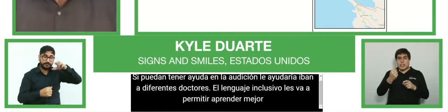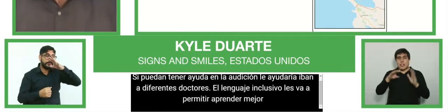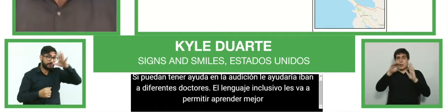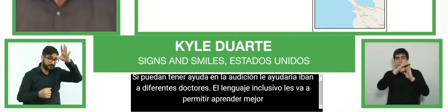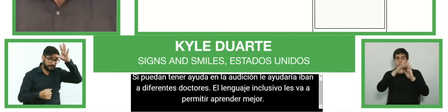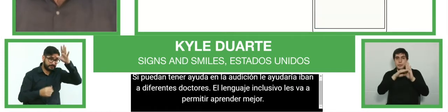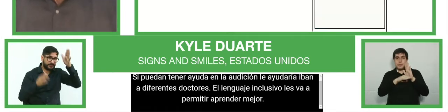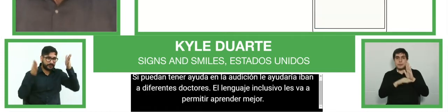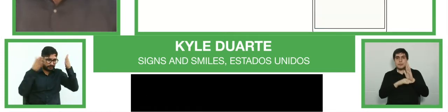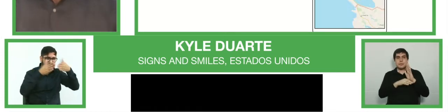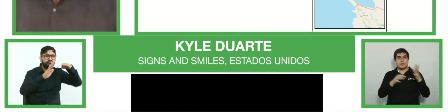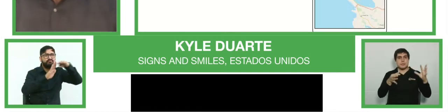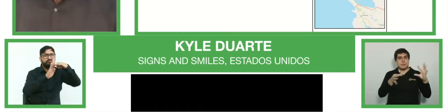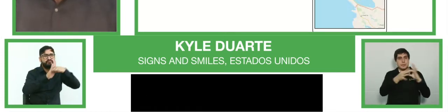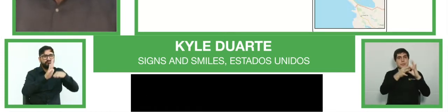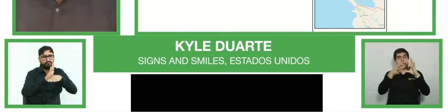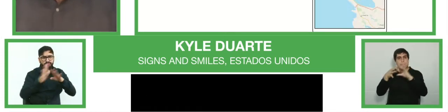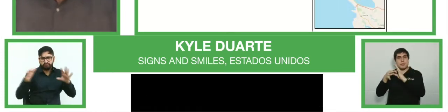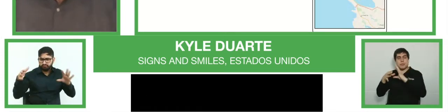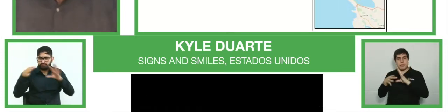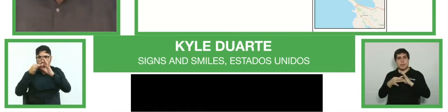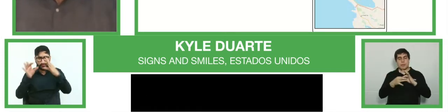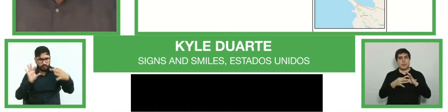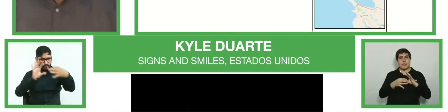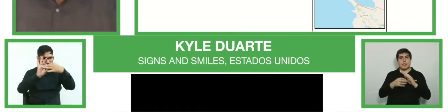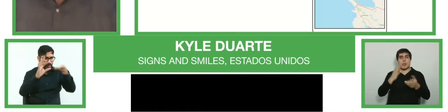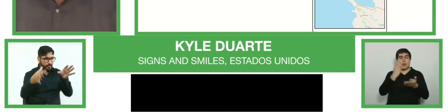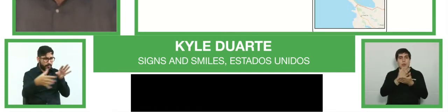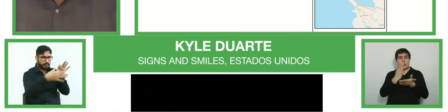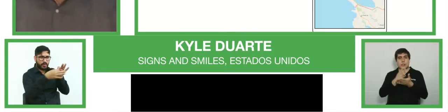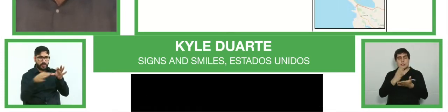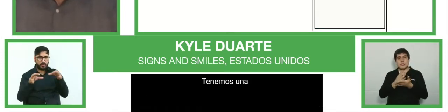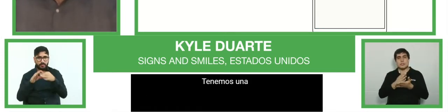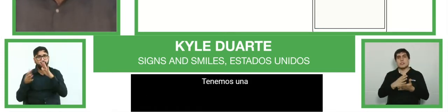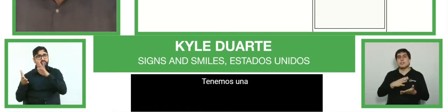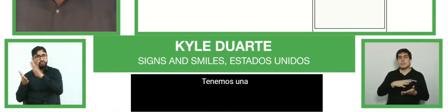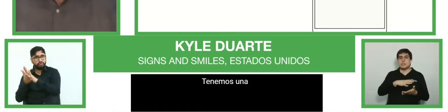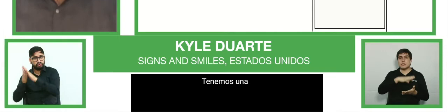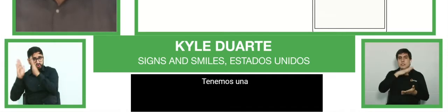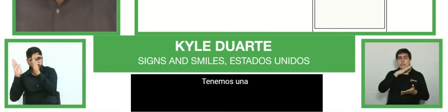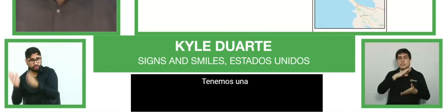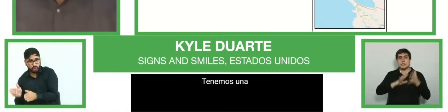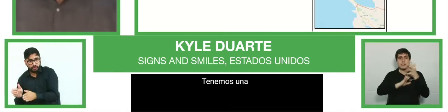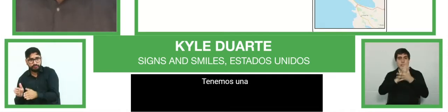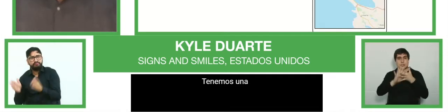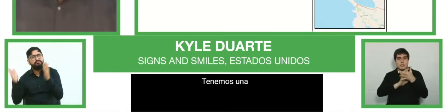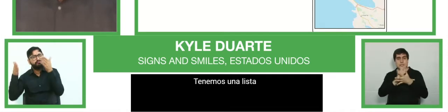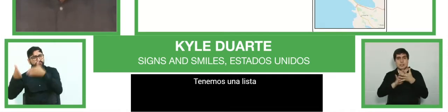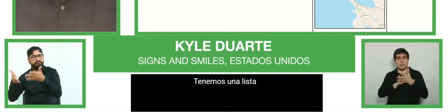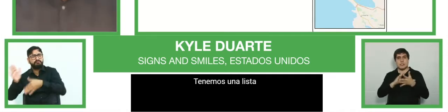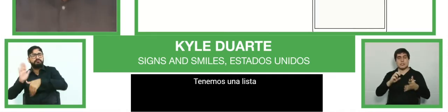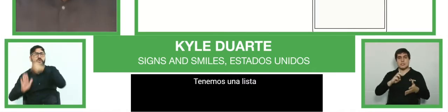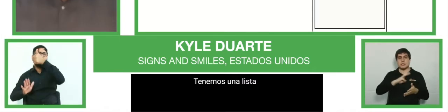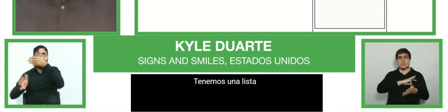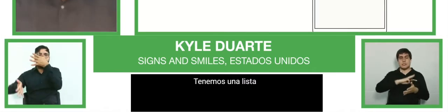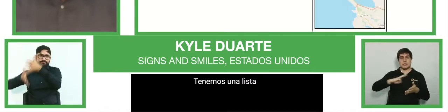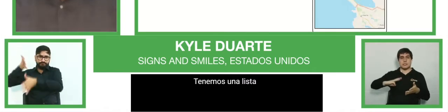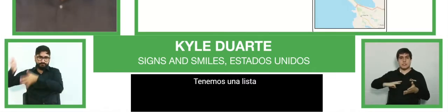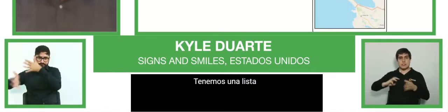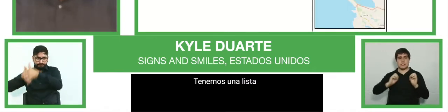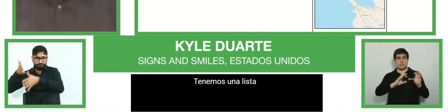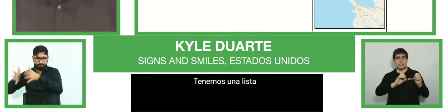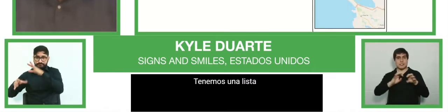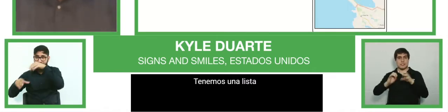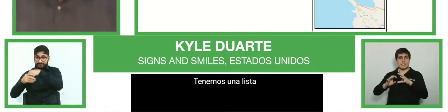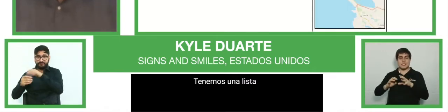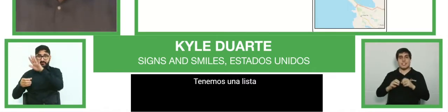de conexiones con audiología, escuelas que usan lenguaje de señas, el Ministerio de Educación y